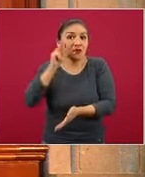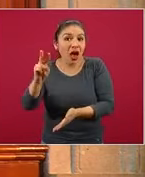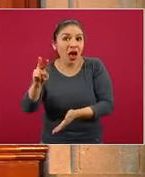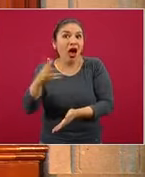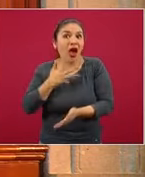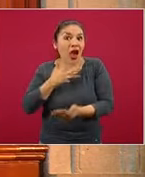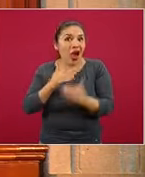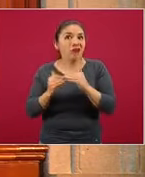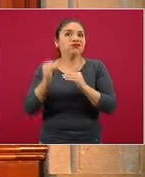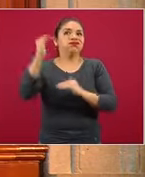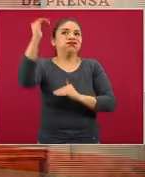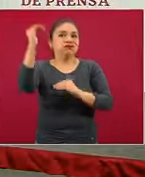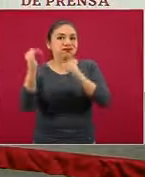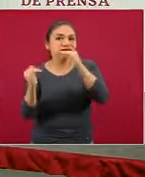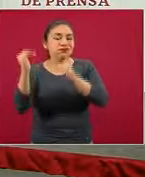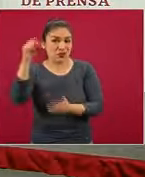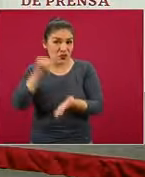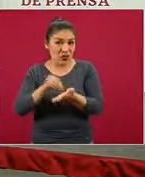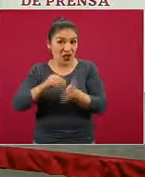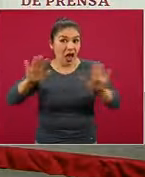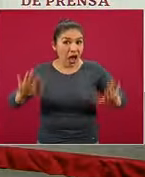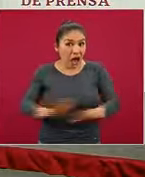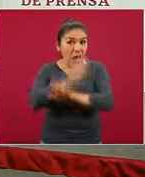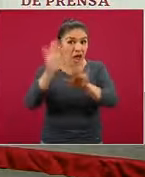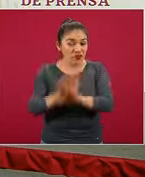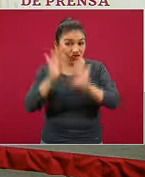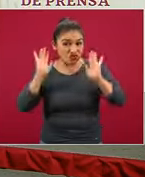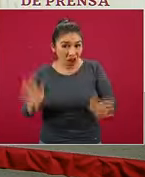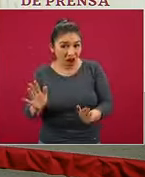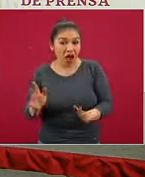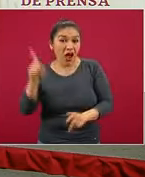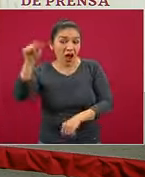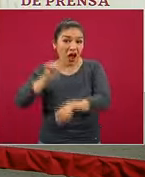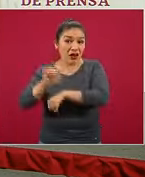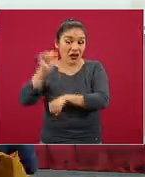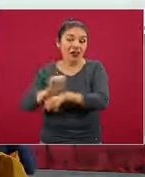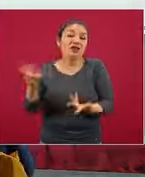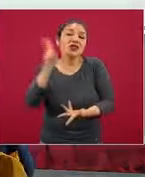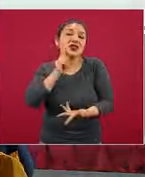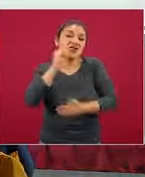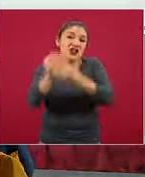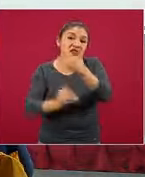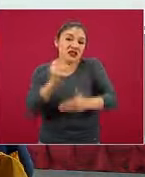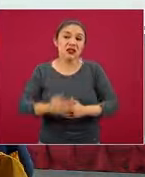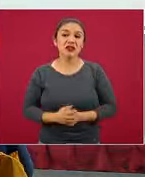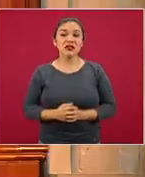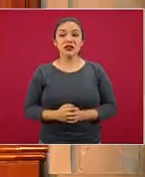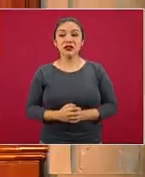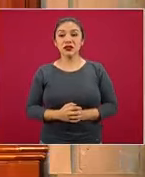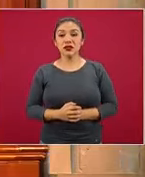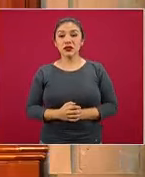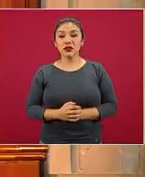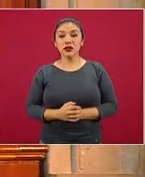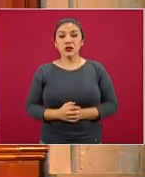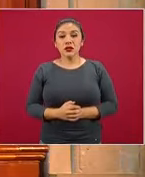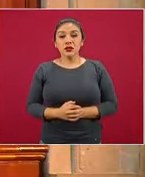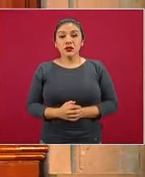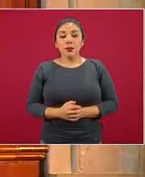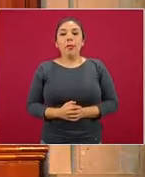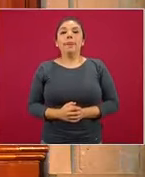elevado, alto, pudiera representar ya cambios para Argentina. Vemos la siguiente.